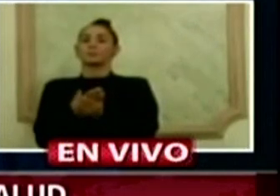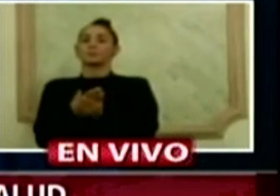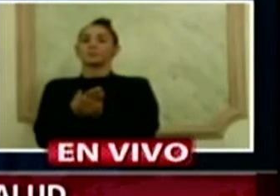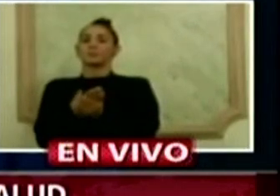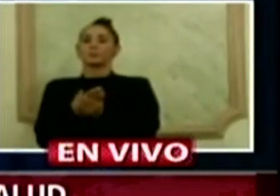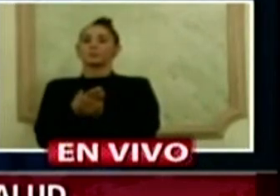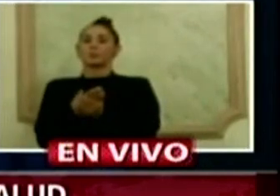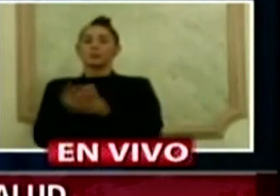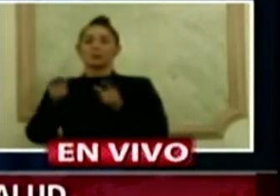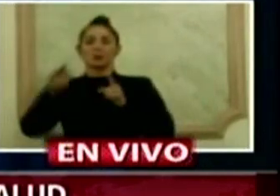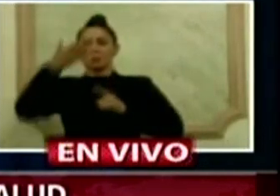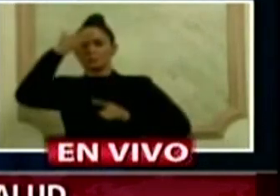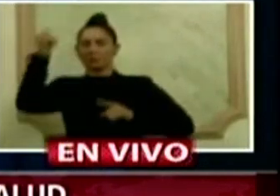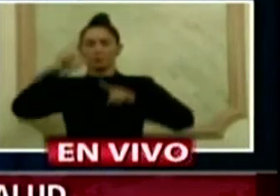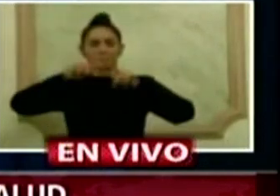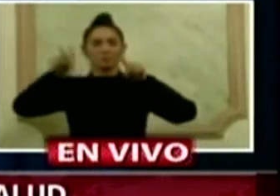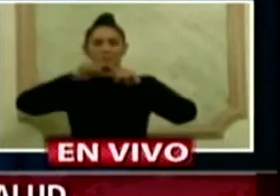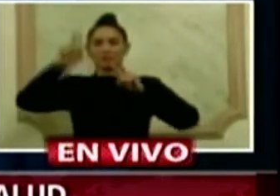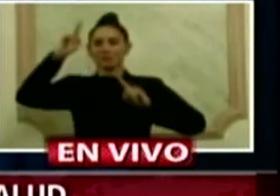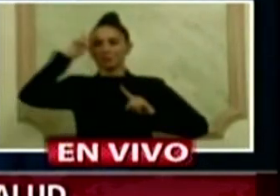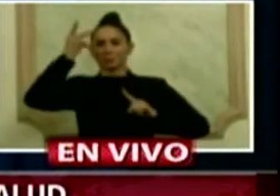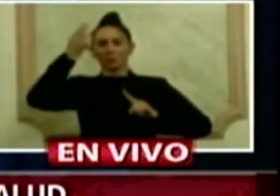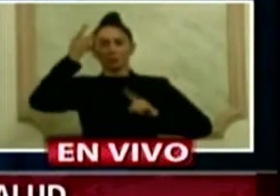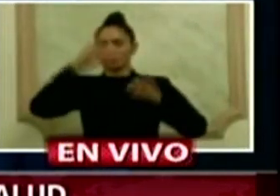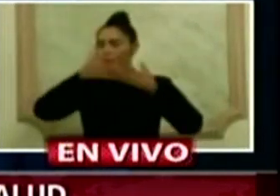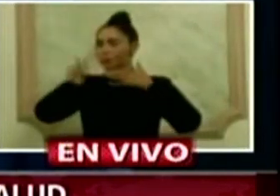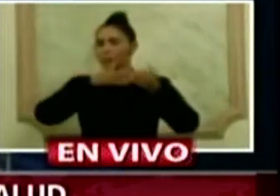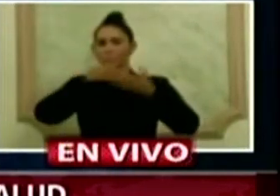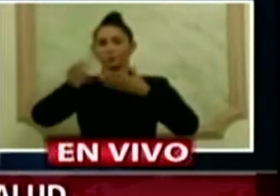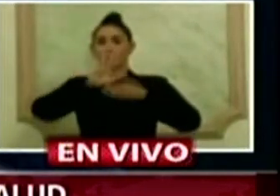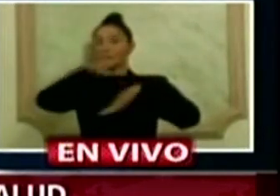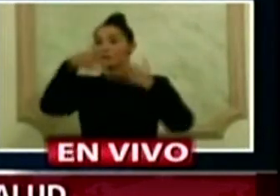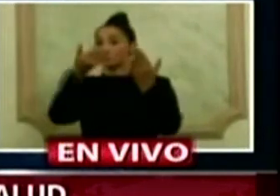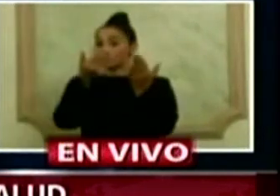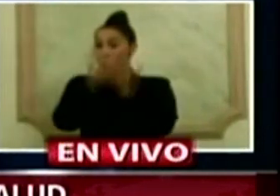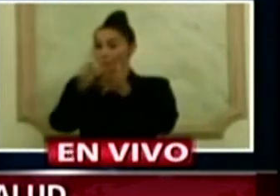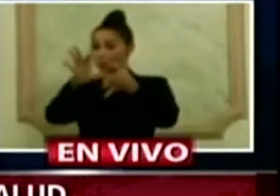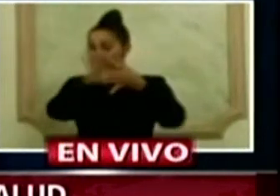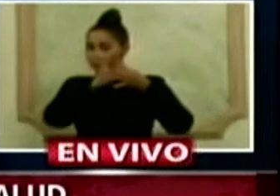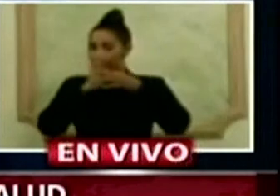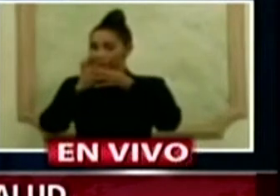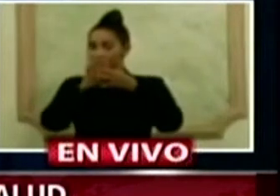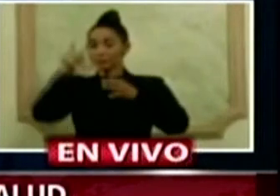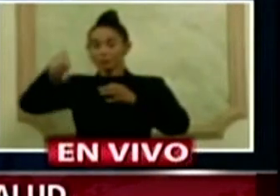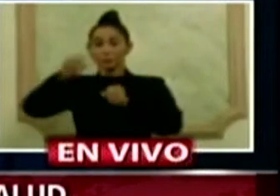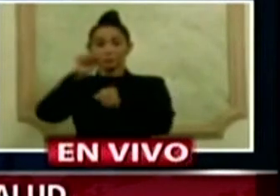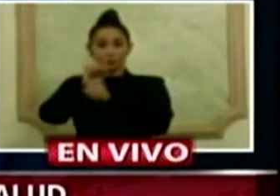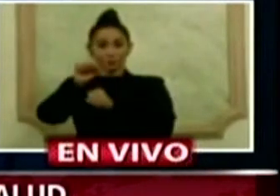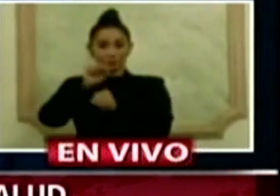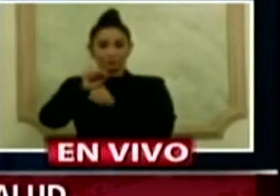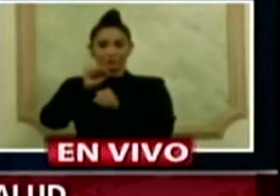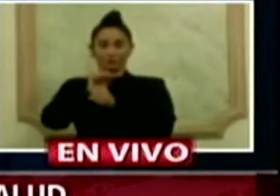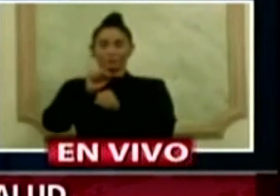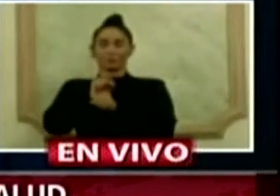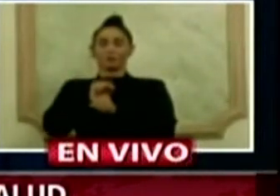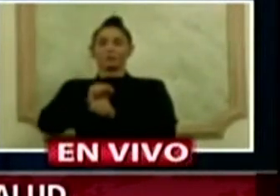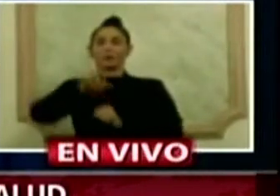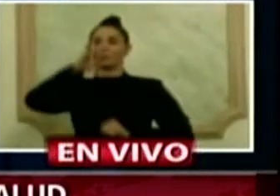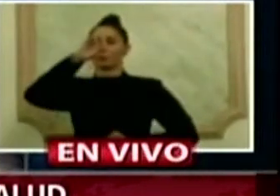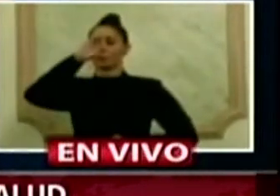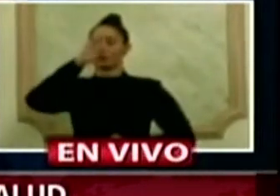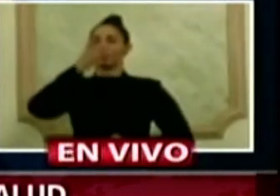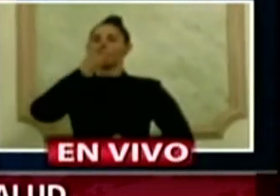diferencias políticas o de criterios, y que trabajemos hoy por la República